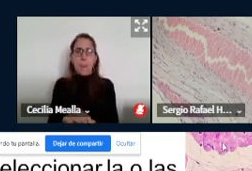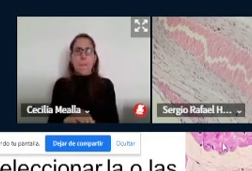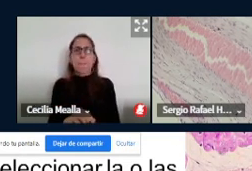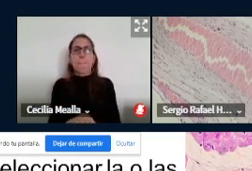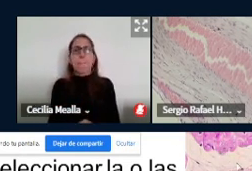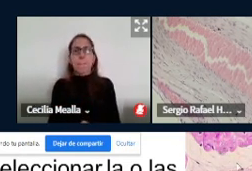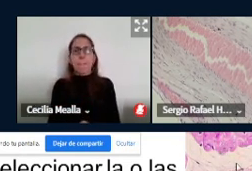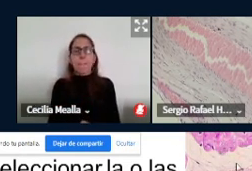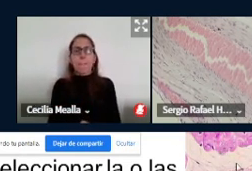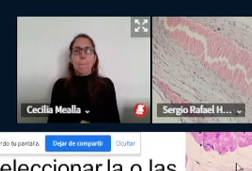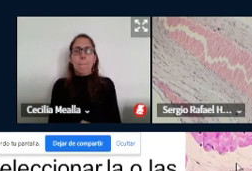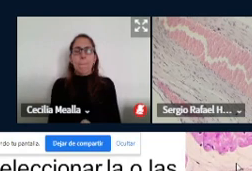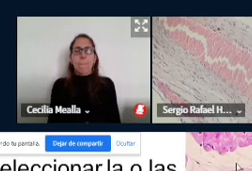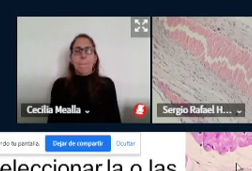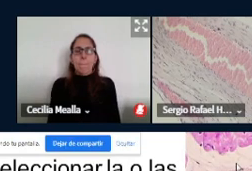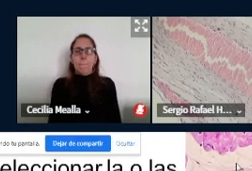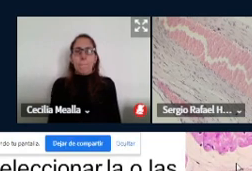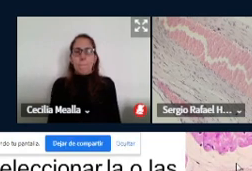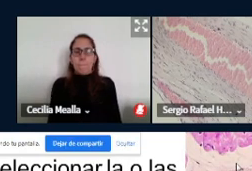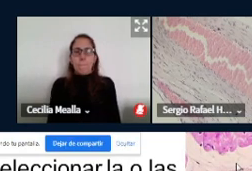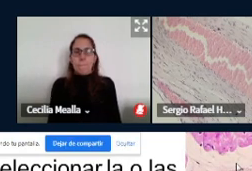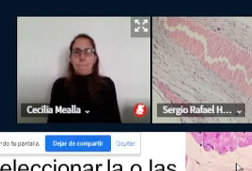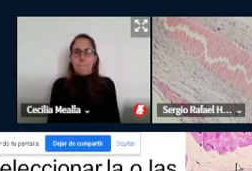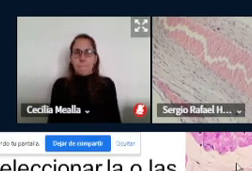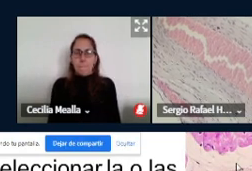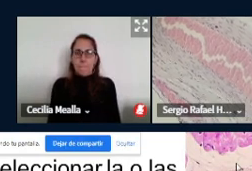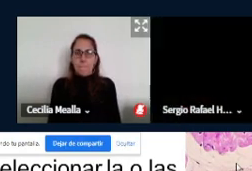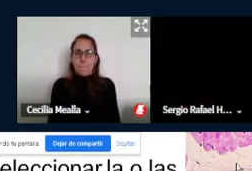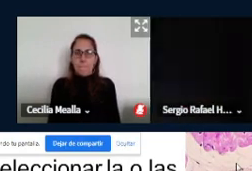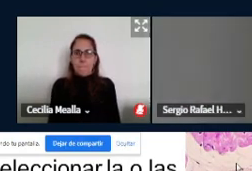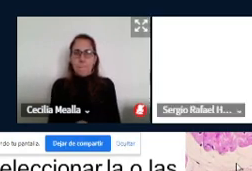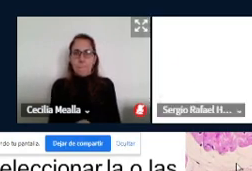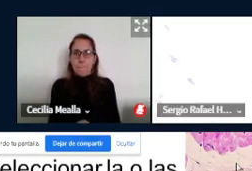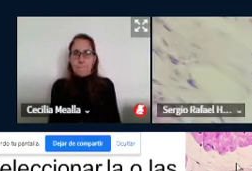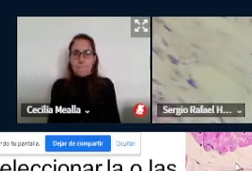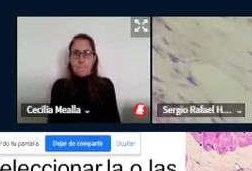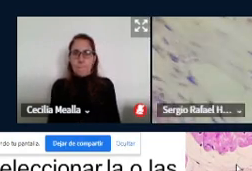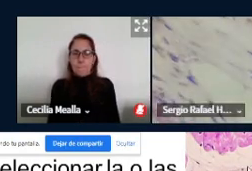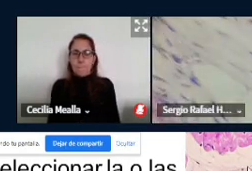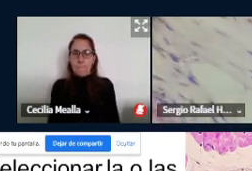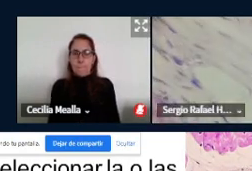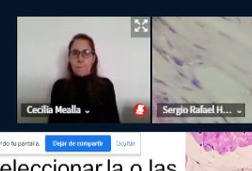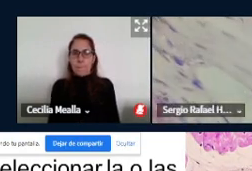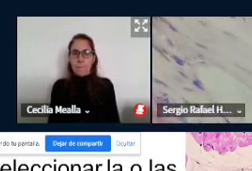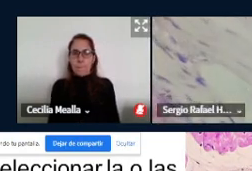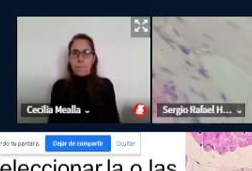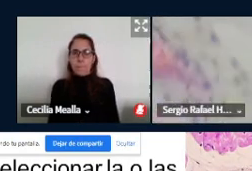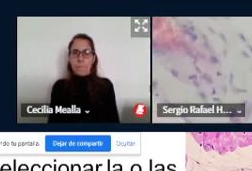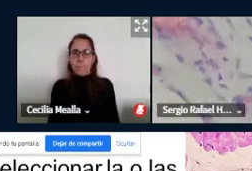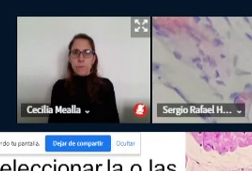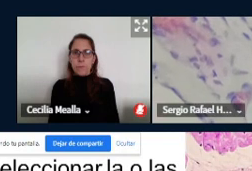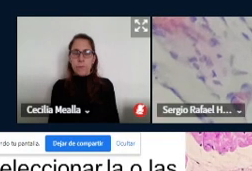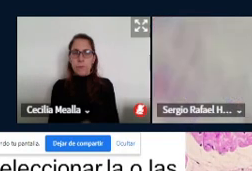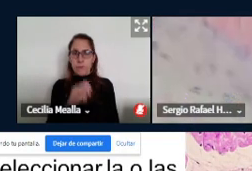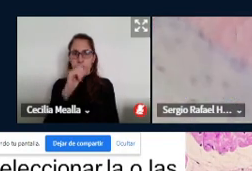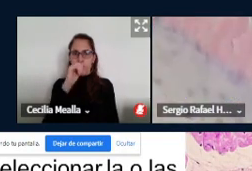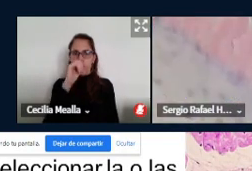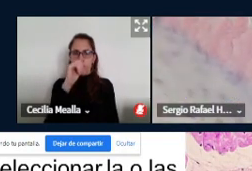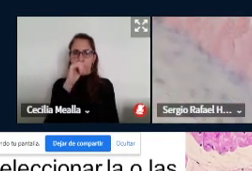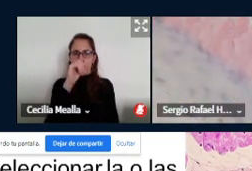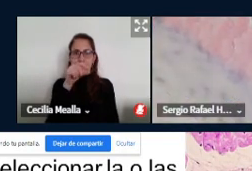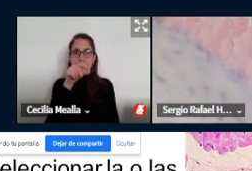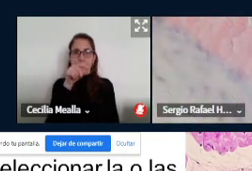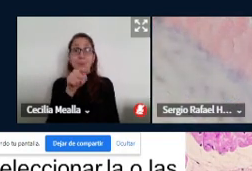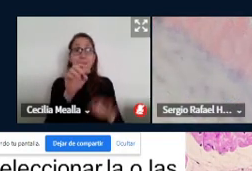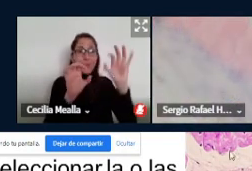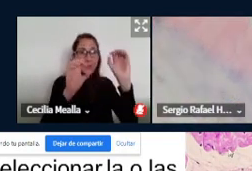tipo, recuerden que, a ver, me parece que no sé si hay alguna otra pregunta de eso, no.